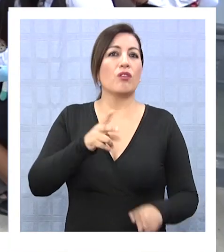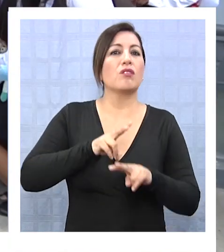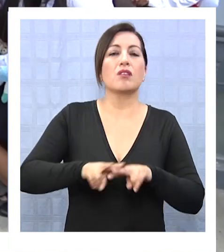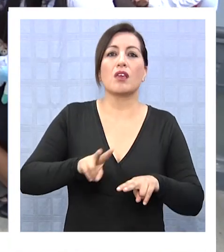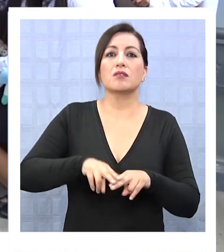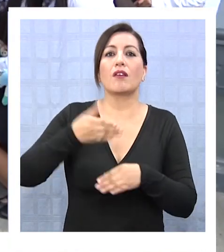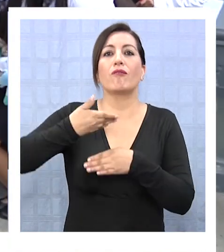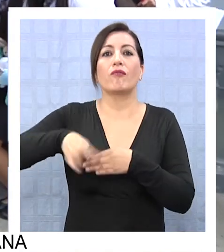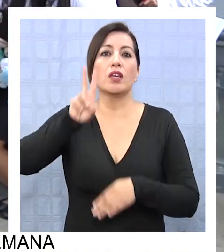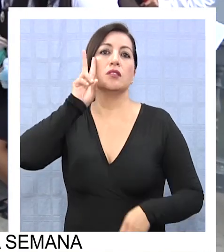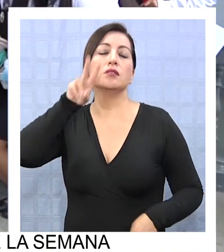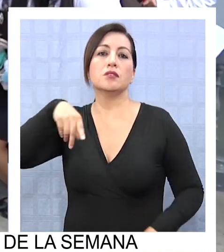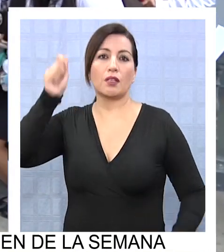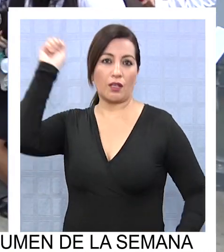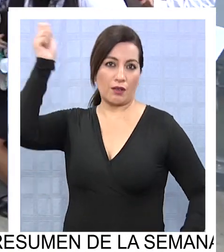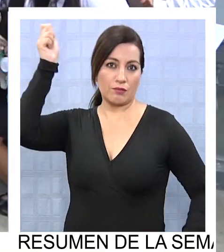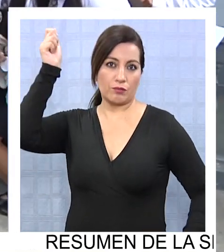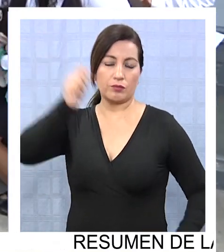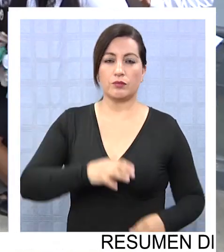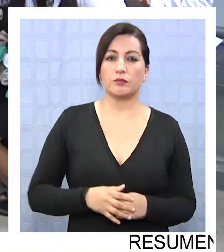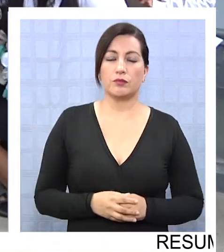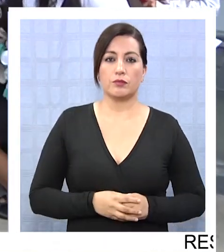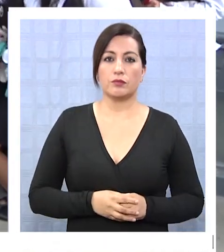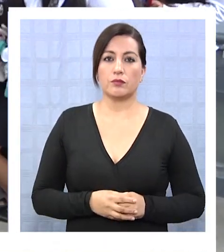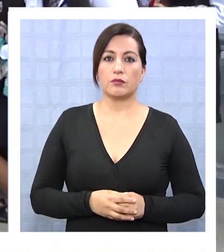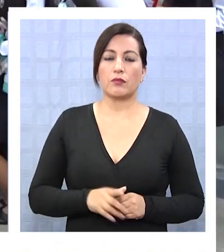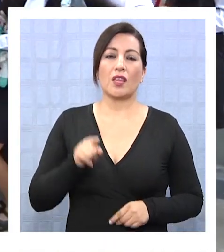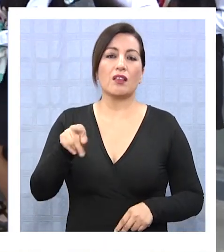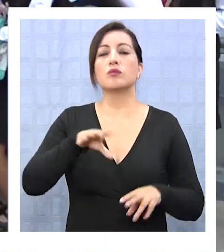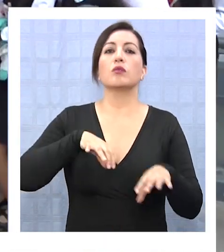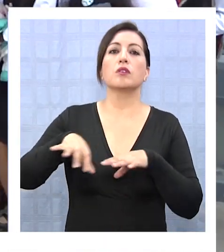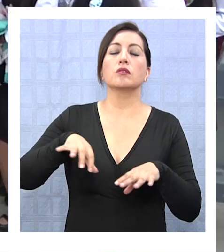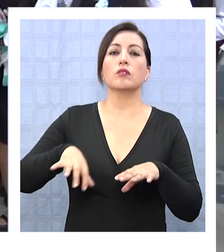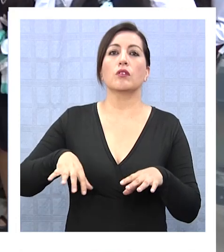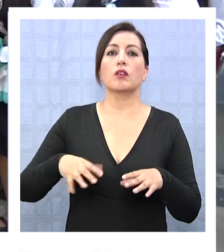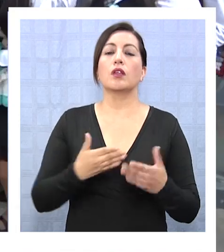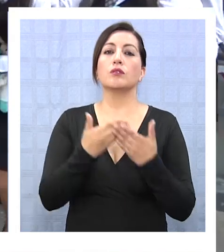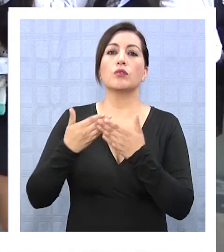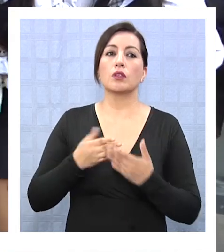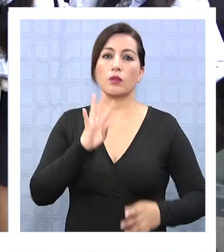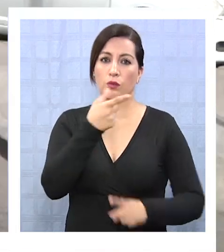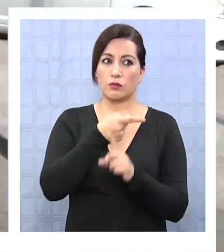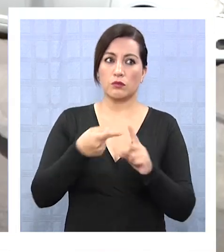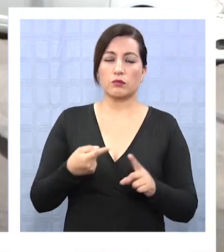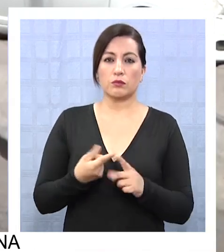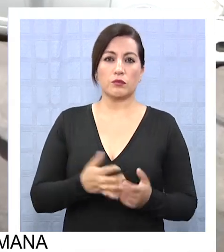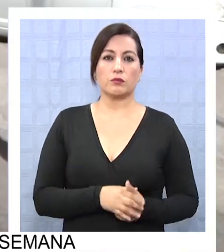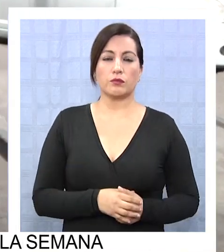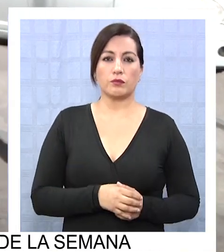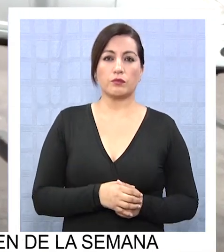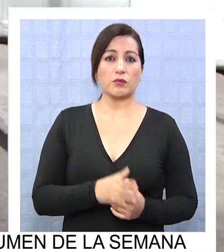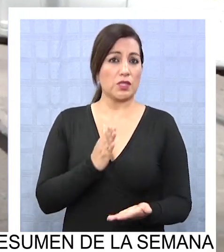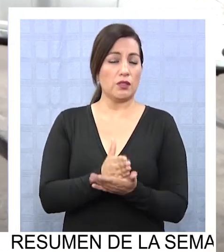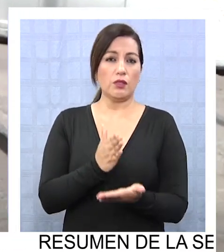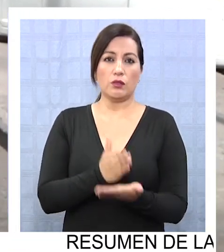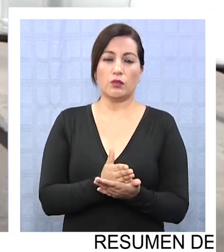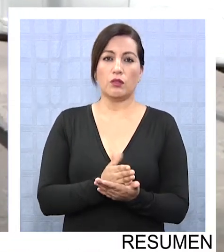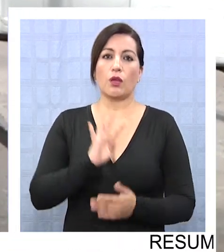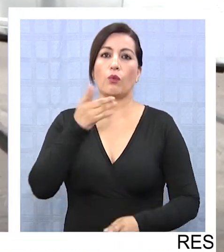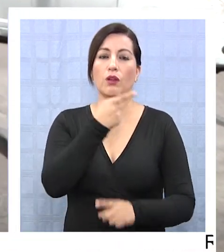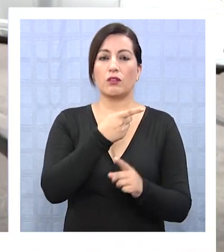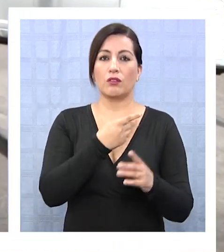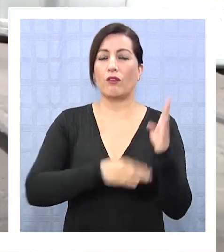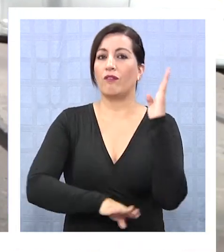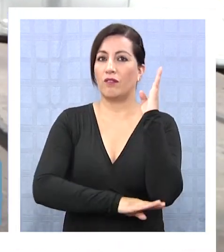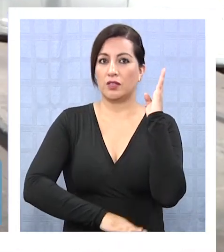la medida que las dejó sin tradición. Era una actividad de alumnas de cuarto medio, pero como el colegio, las alumnas de